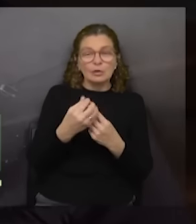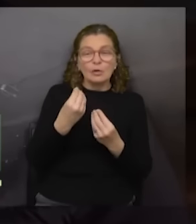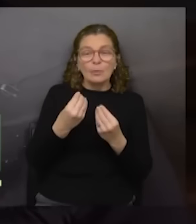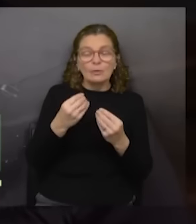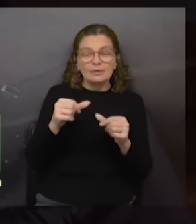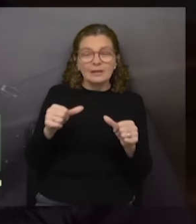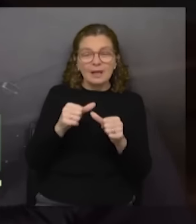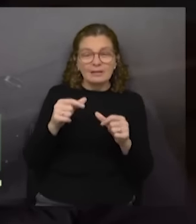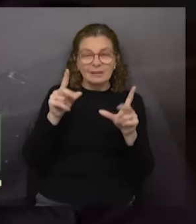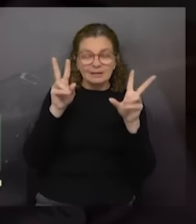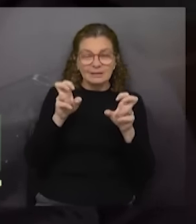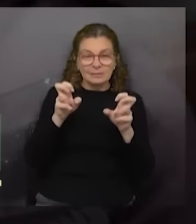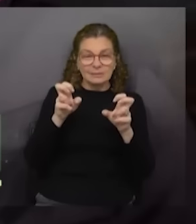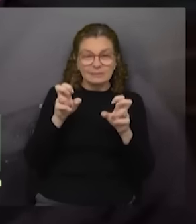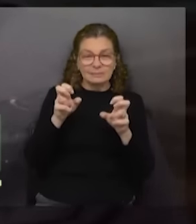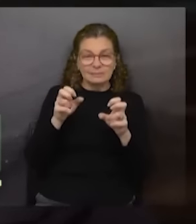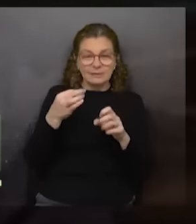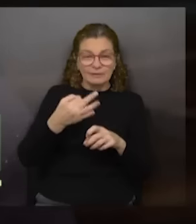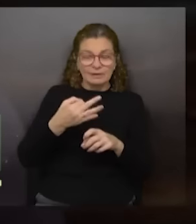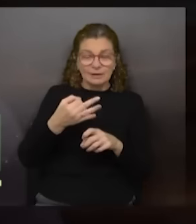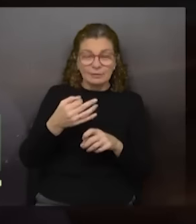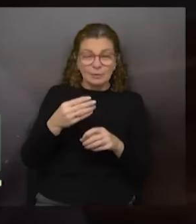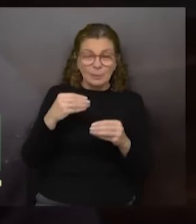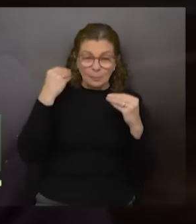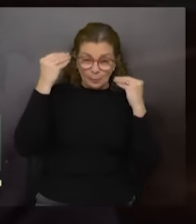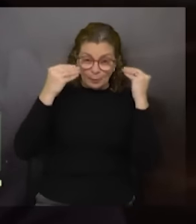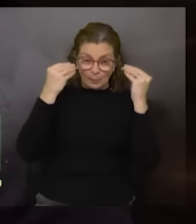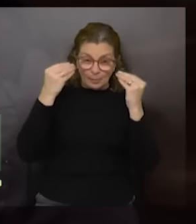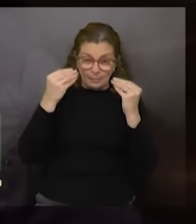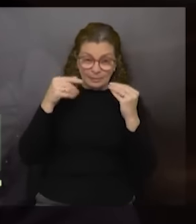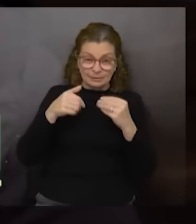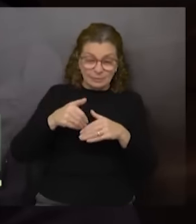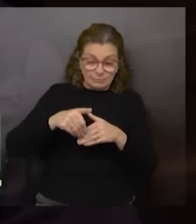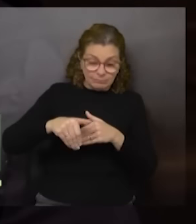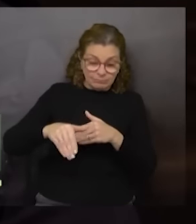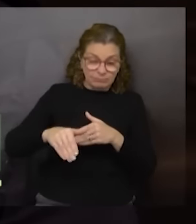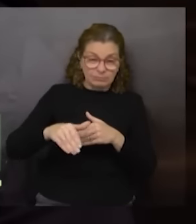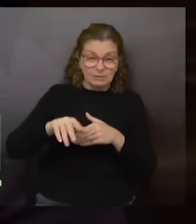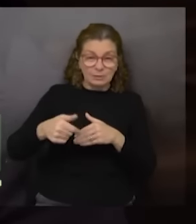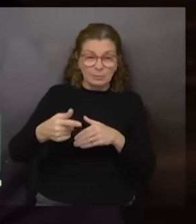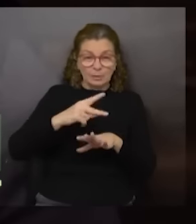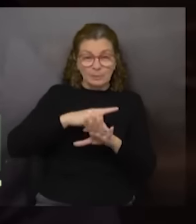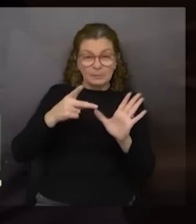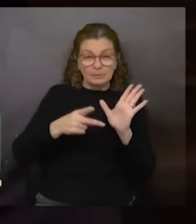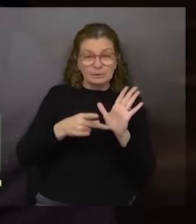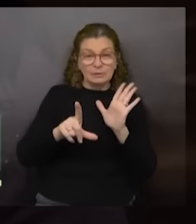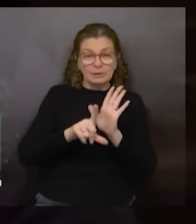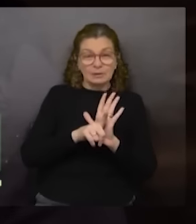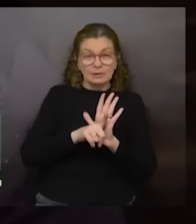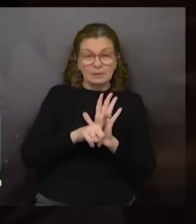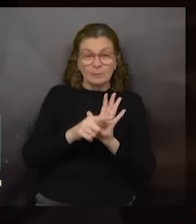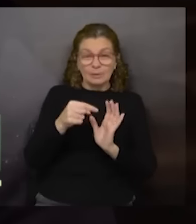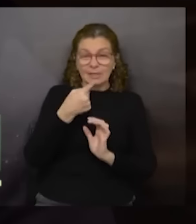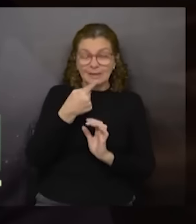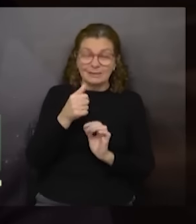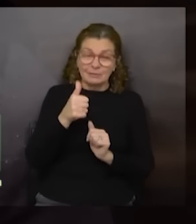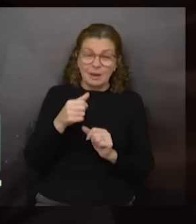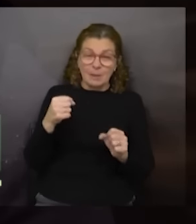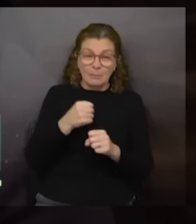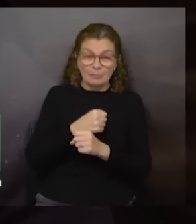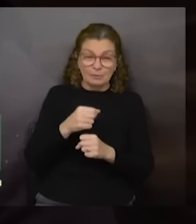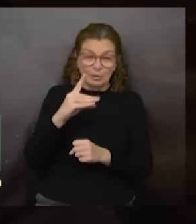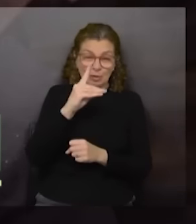siga tratando el tema no bueno francamente a nosotros nos preocupa esta dilatación el tratamiento de este proyecto de ley que como bien dijiste tuvo su aprobación